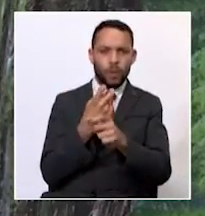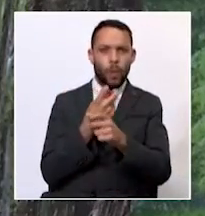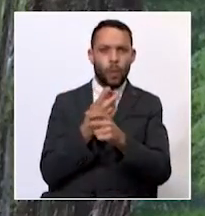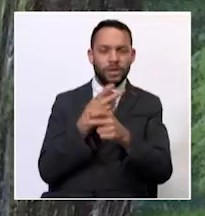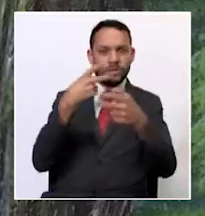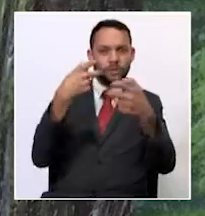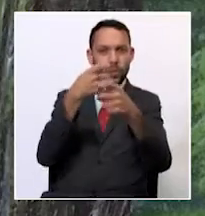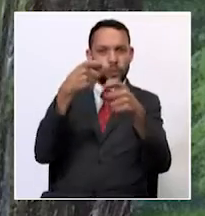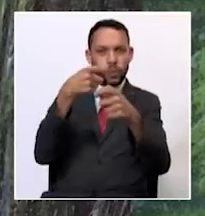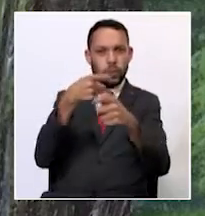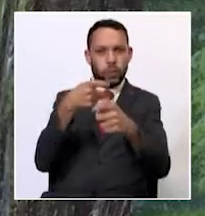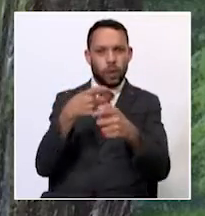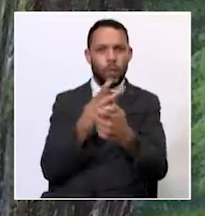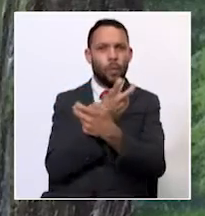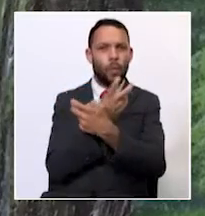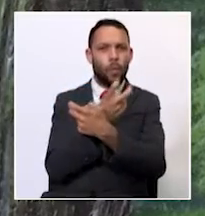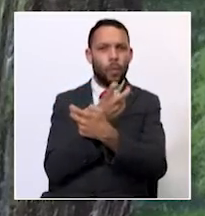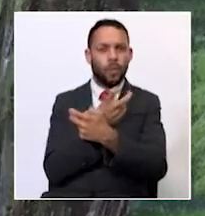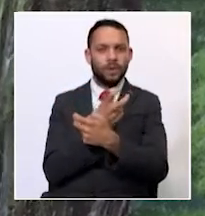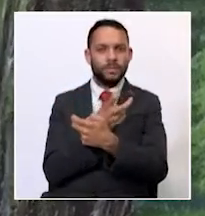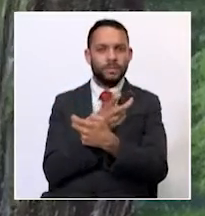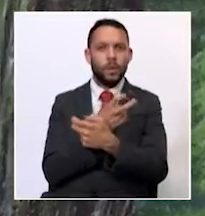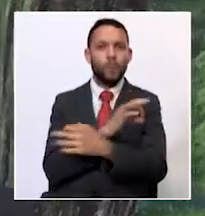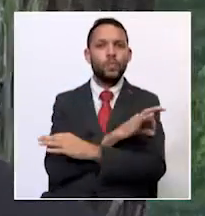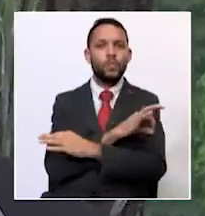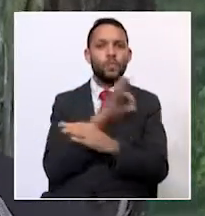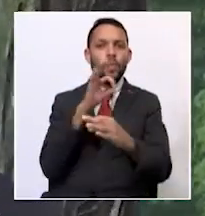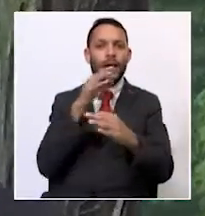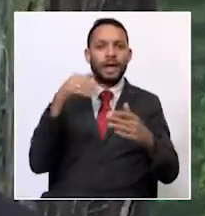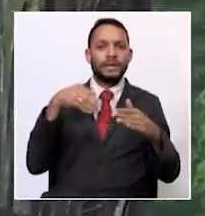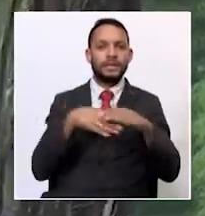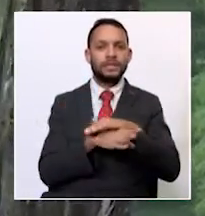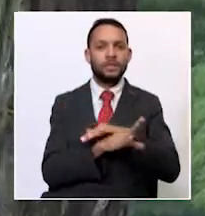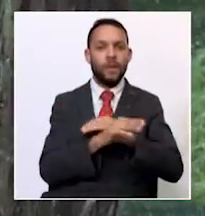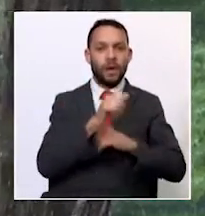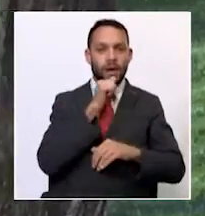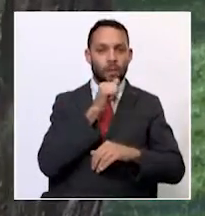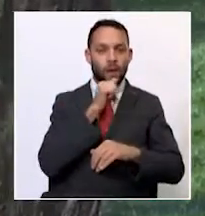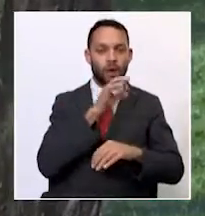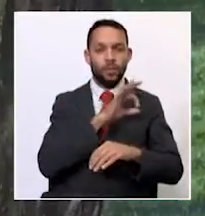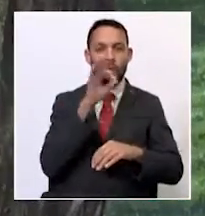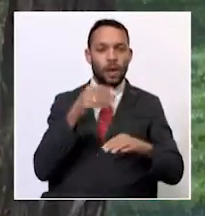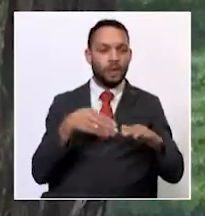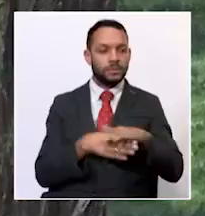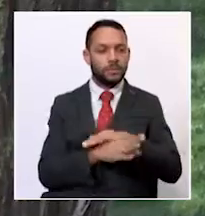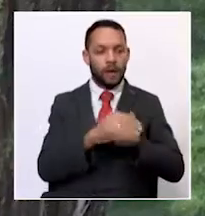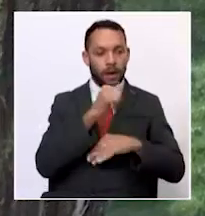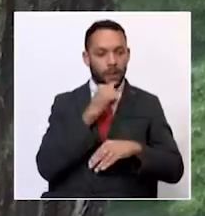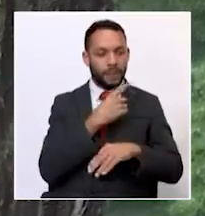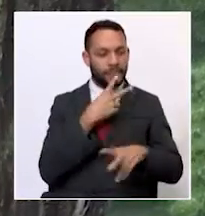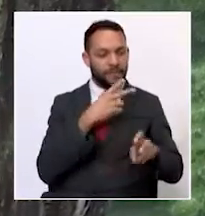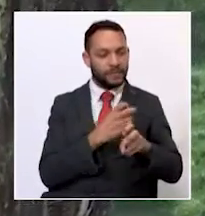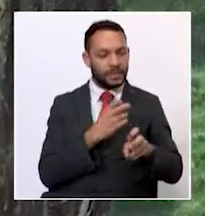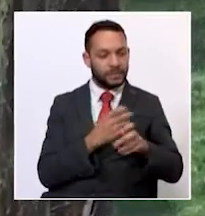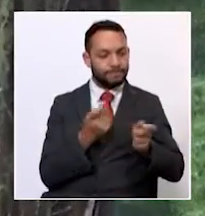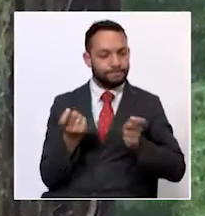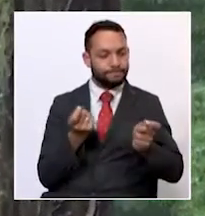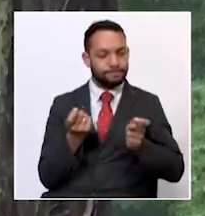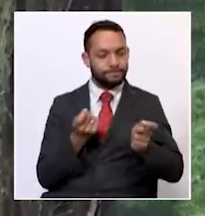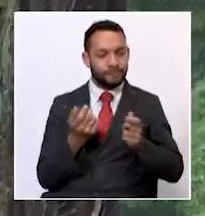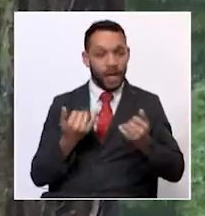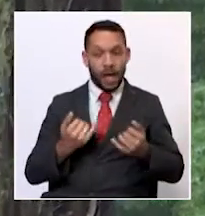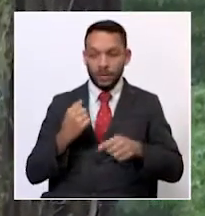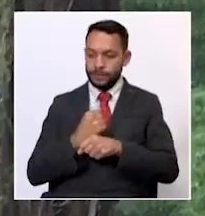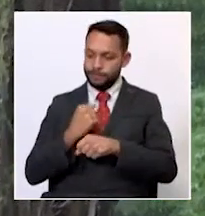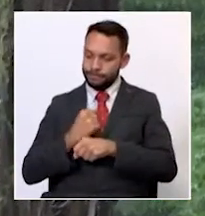que nunca había entrado en el agua debido a un trauma que tuvo en la niñez. Y en el trabajo que estamos haciendo con él a partir